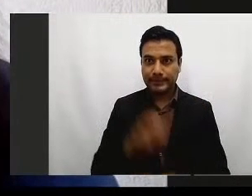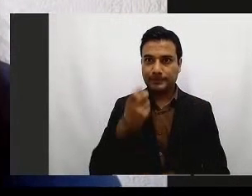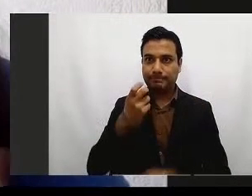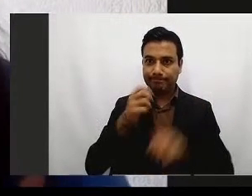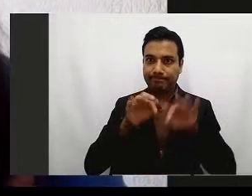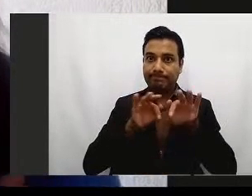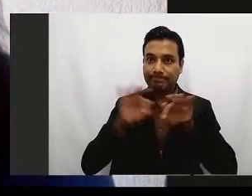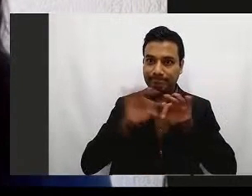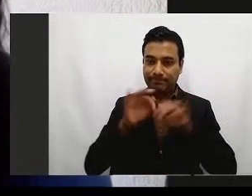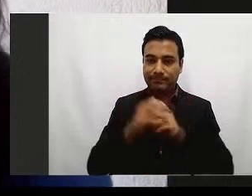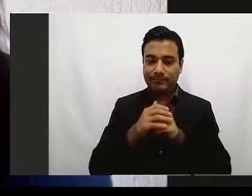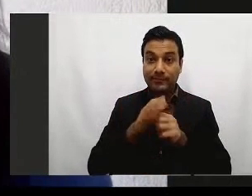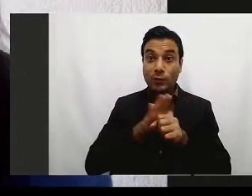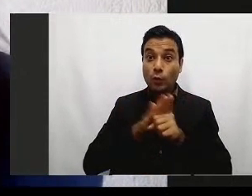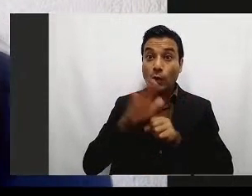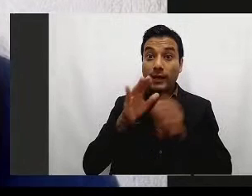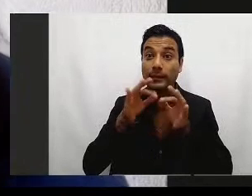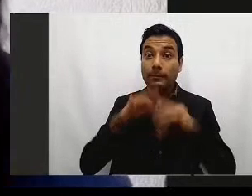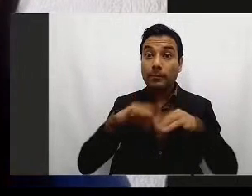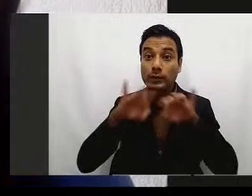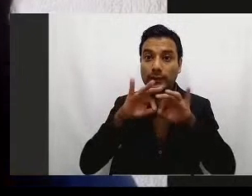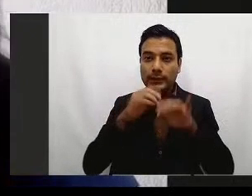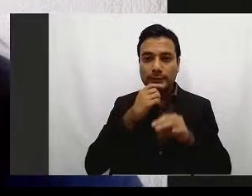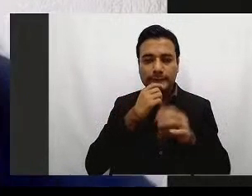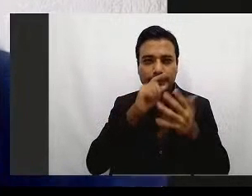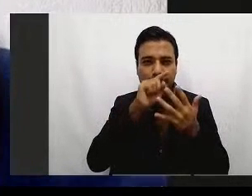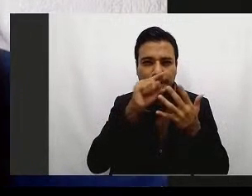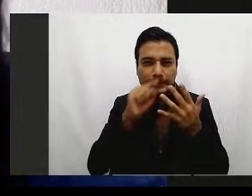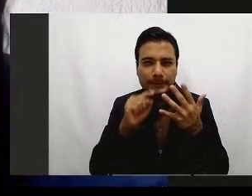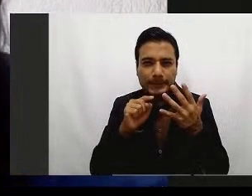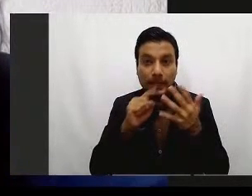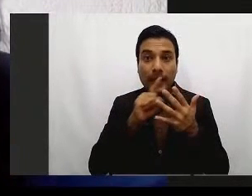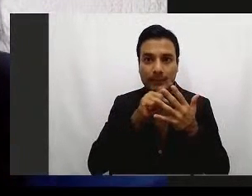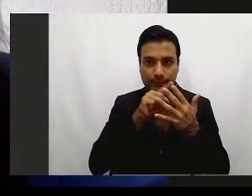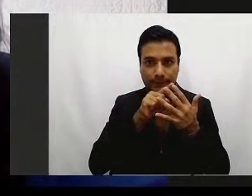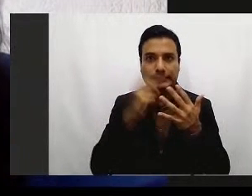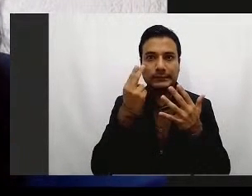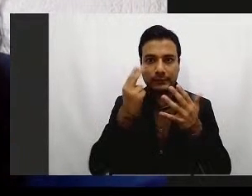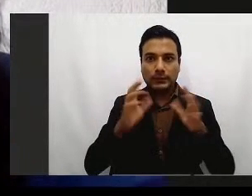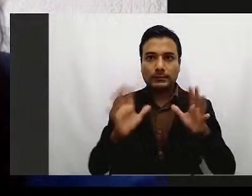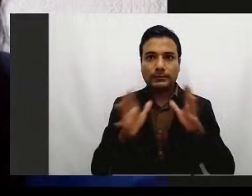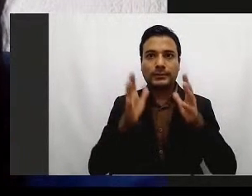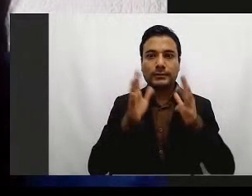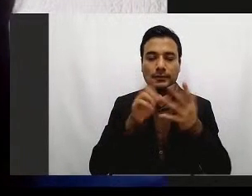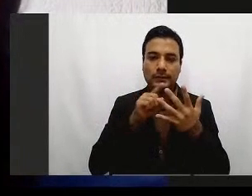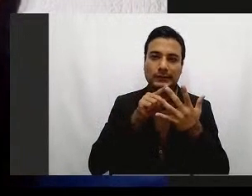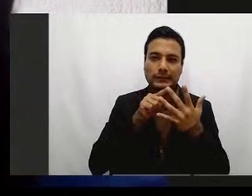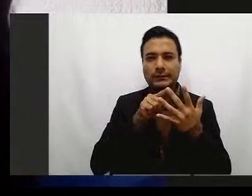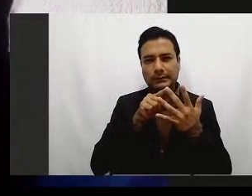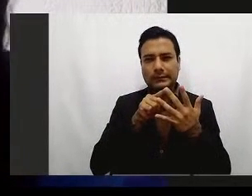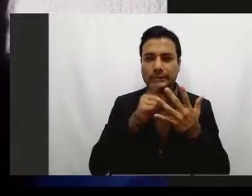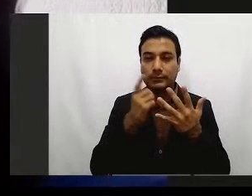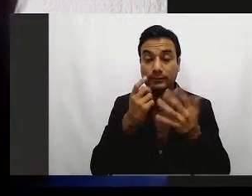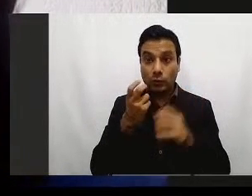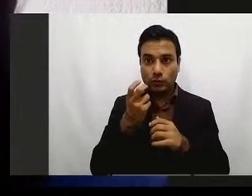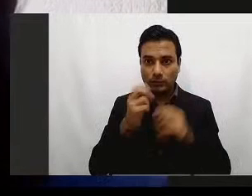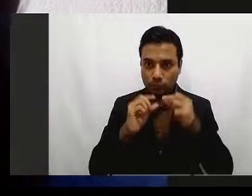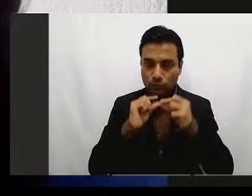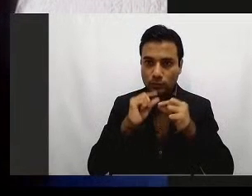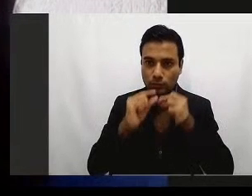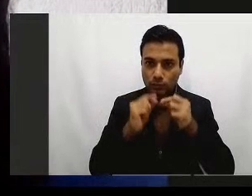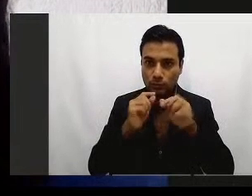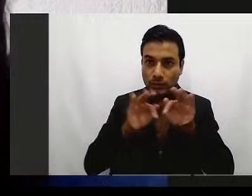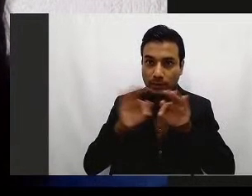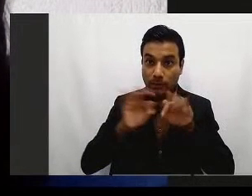es importante, yo también creo que esto es importante, creo que esto hay que empujarlo, ¿no? Y ver que eso acabó siendo, pues, en un